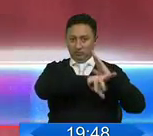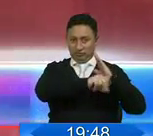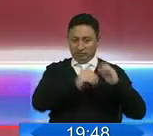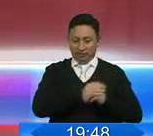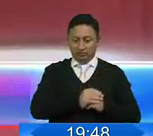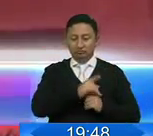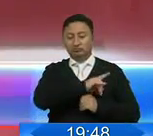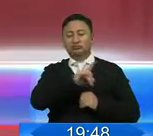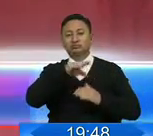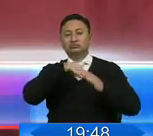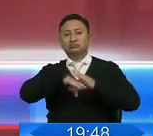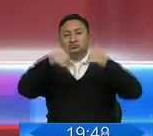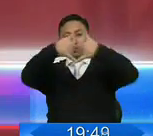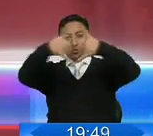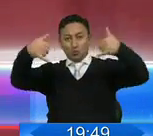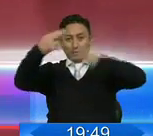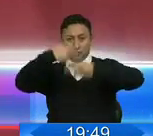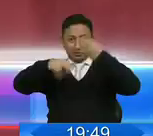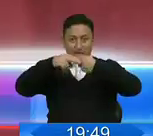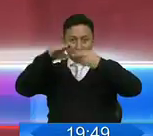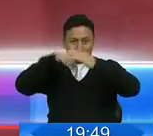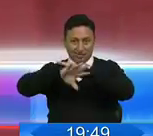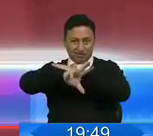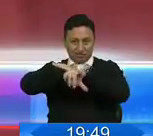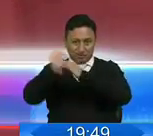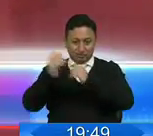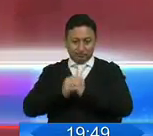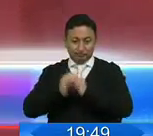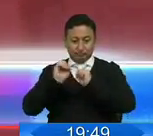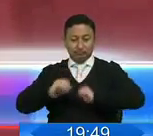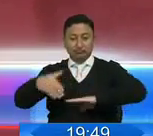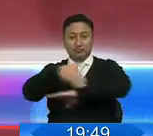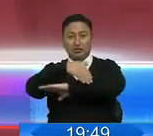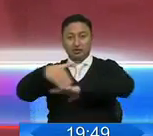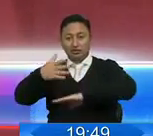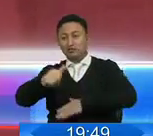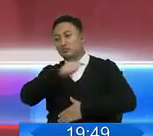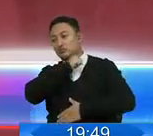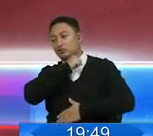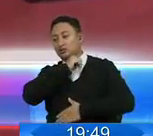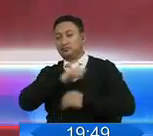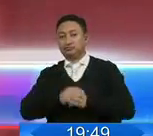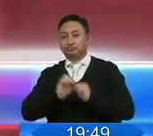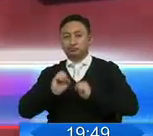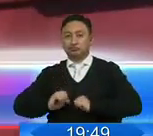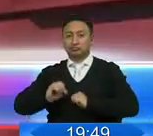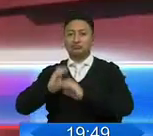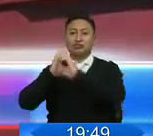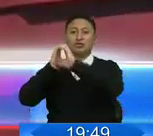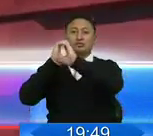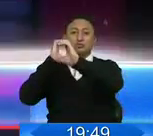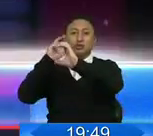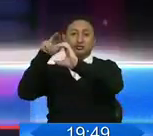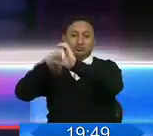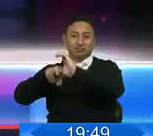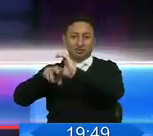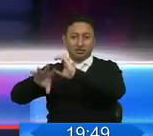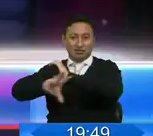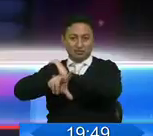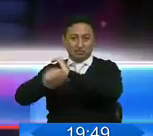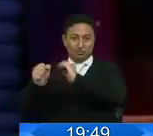a ingresar a lugares comerciales y en la vía pública y también en el transporte de pasajeros.